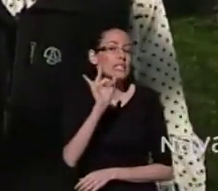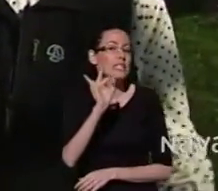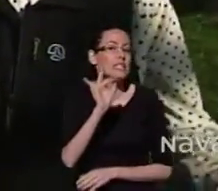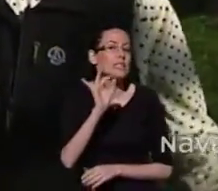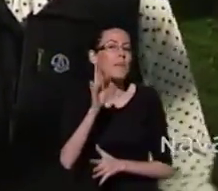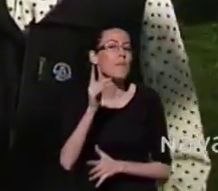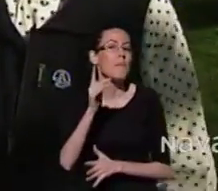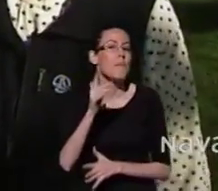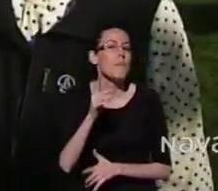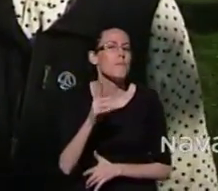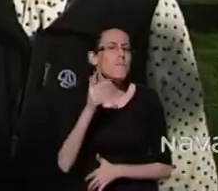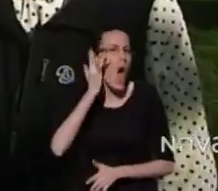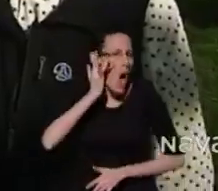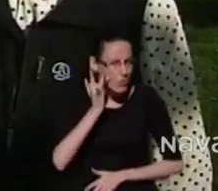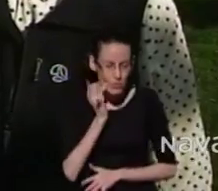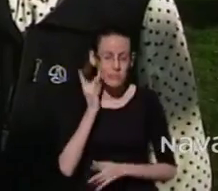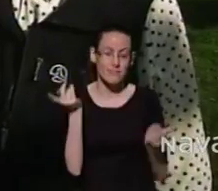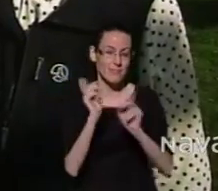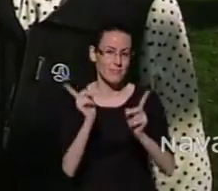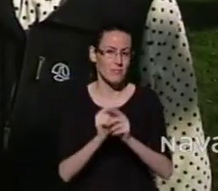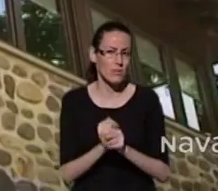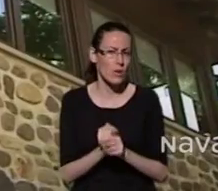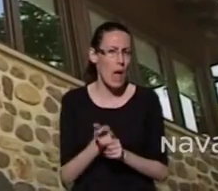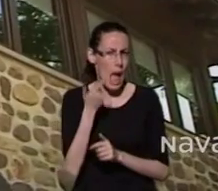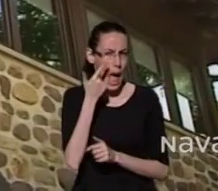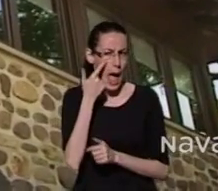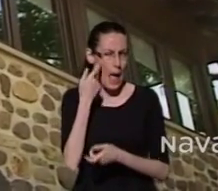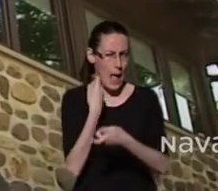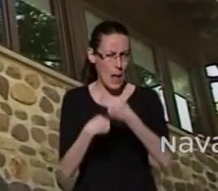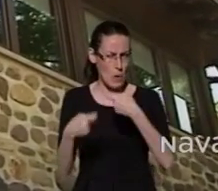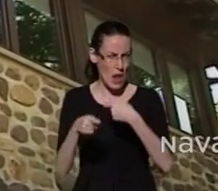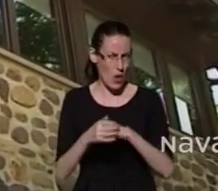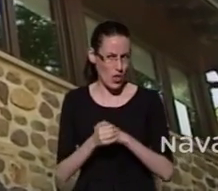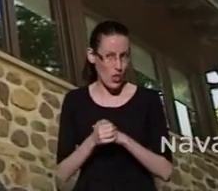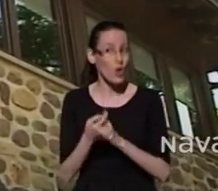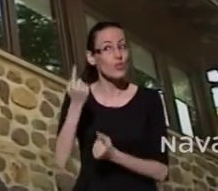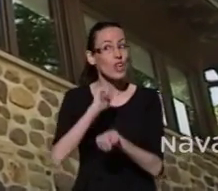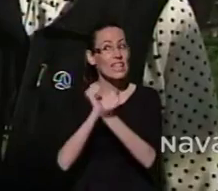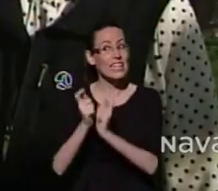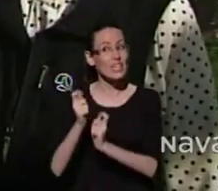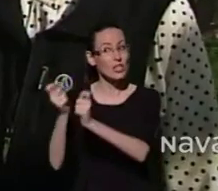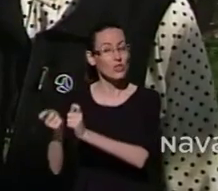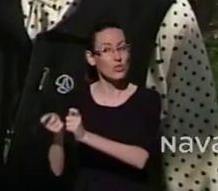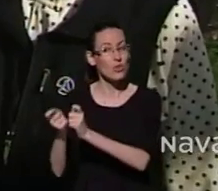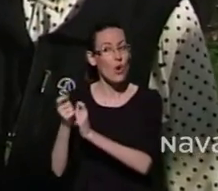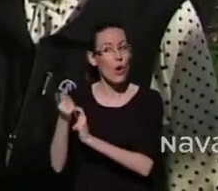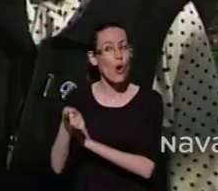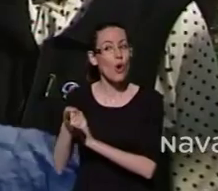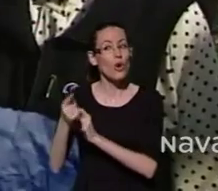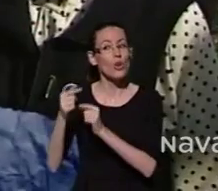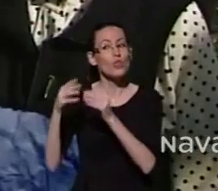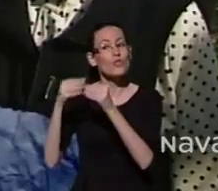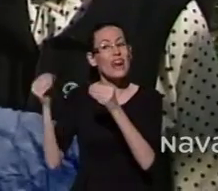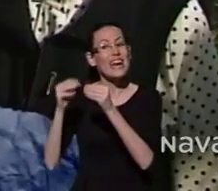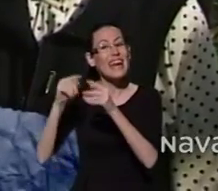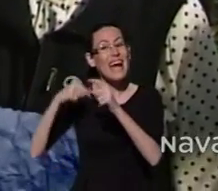Zumbilla, auténticos de Zumbilla. Oye, Francisca, ¿y por qué no hacemos un negocio? Yo te doy un queso y tú me consigues la receta de los canutillos de